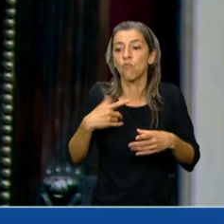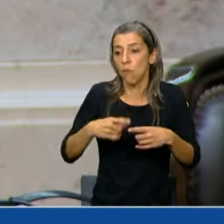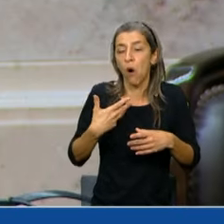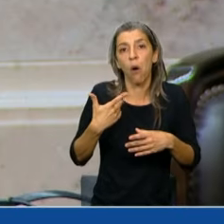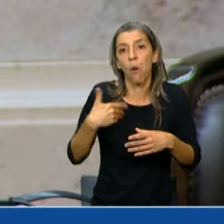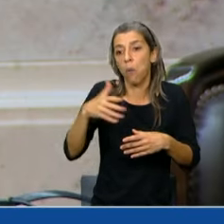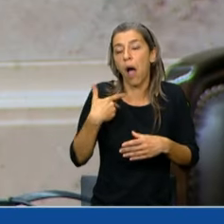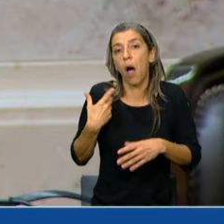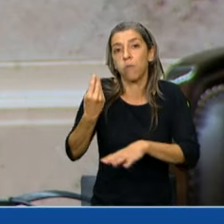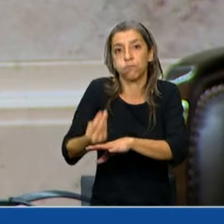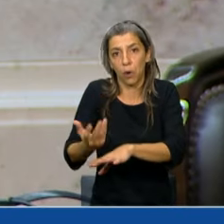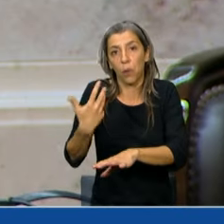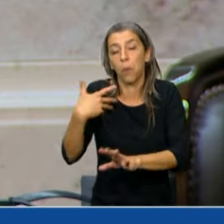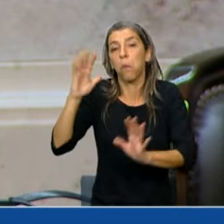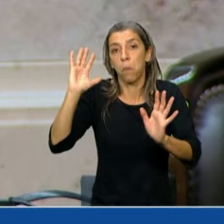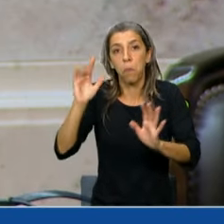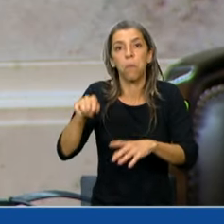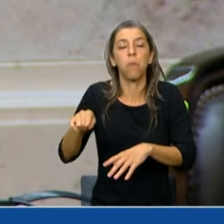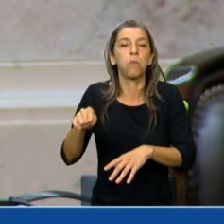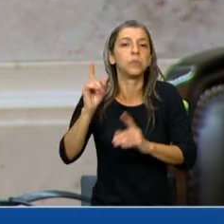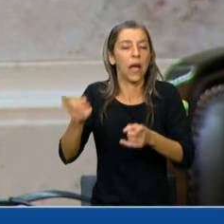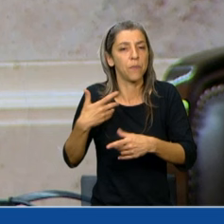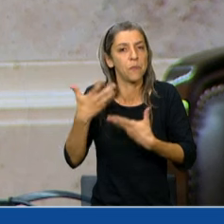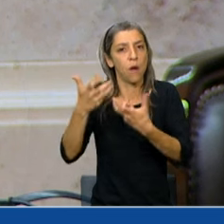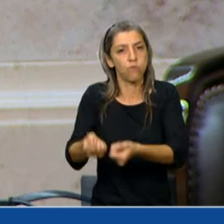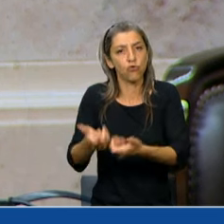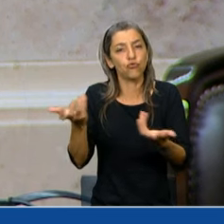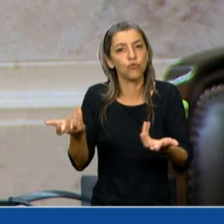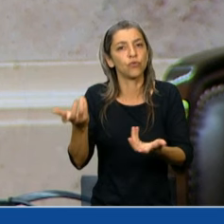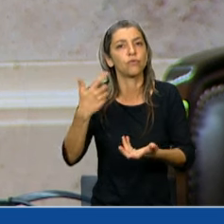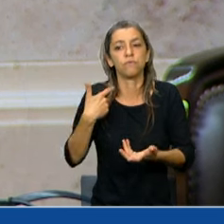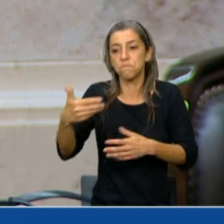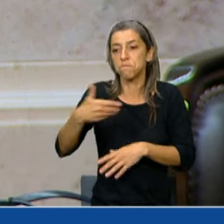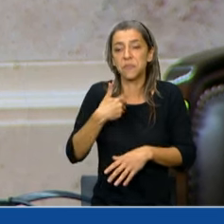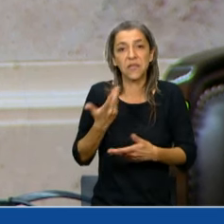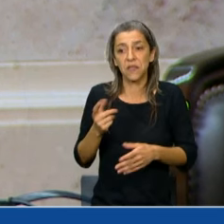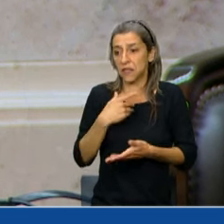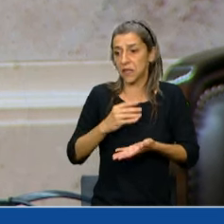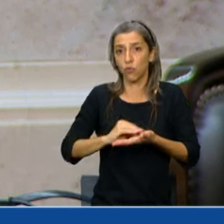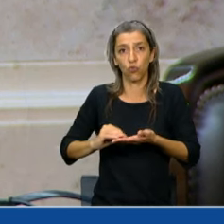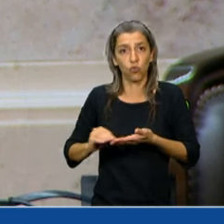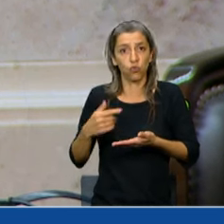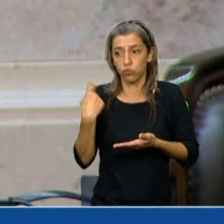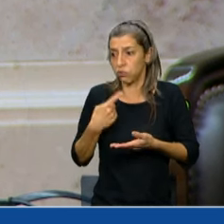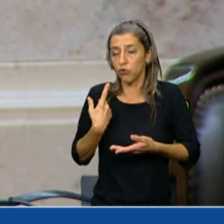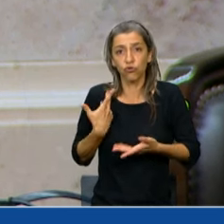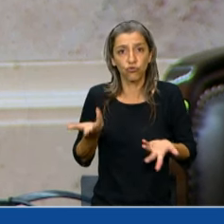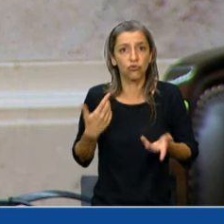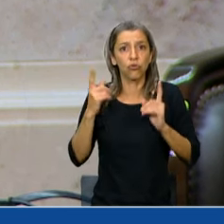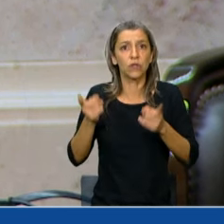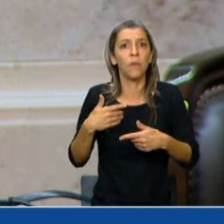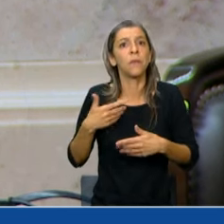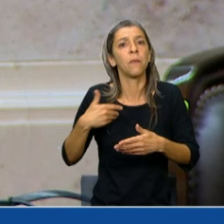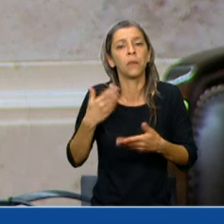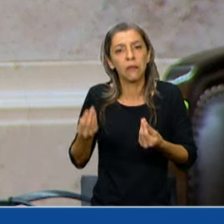aprobado apoyado fundamentalmente y nos están pidiendo a los diputados de neuquen que lo aprobemos por el gremio de trabajadores